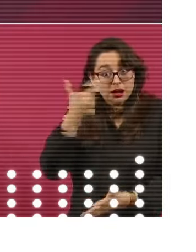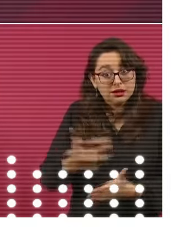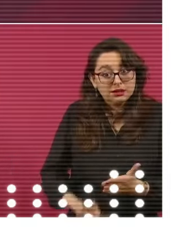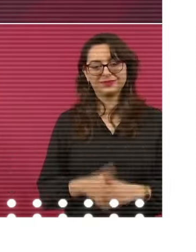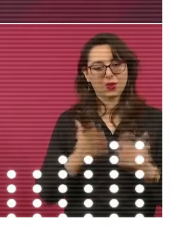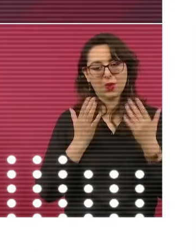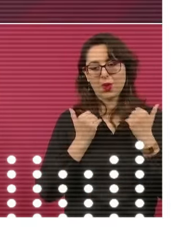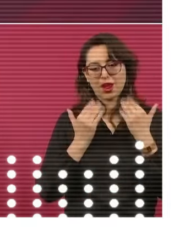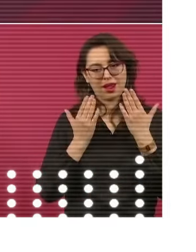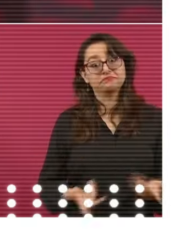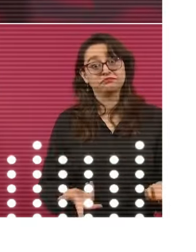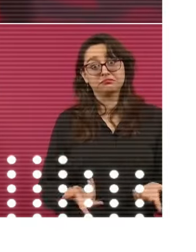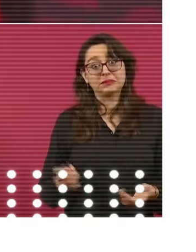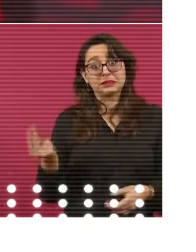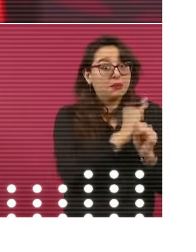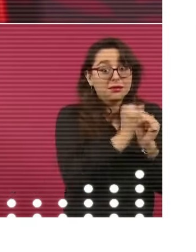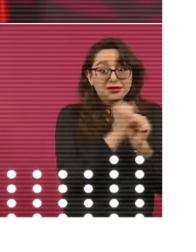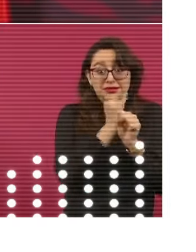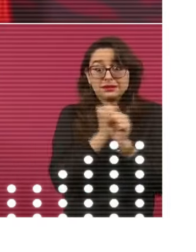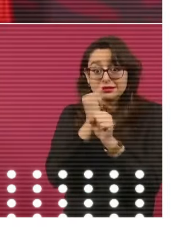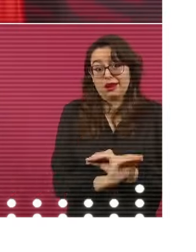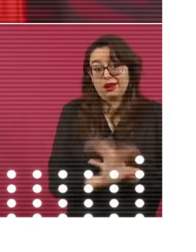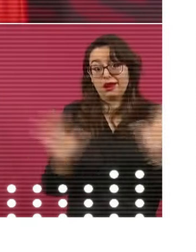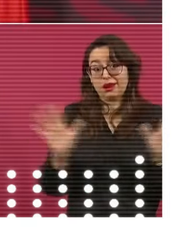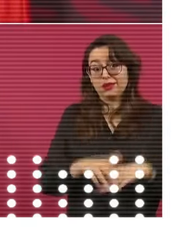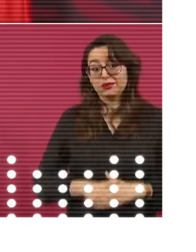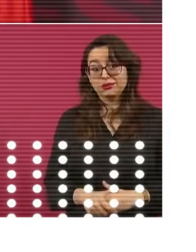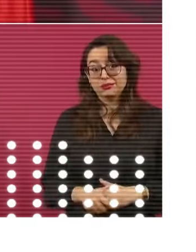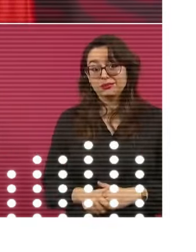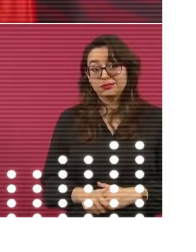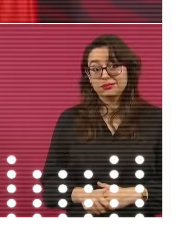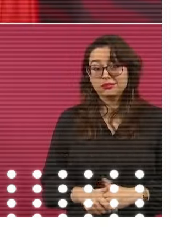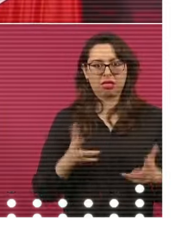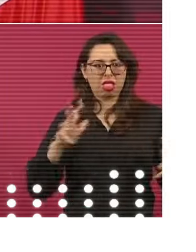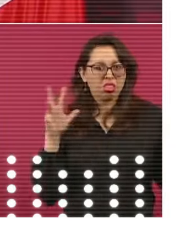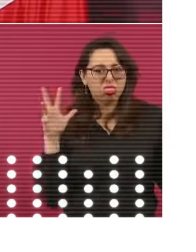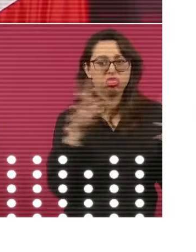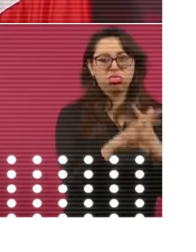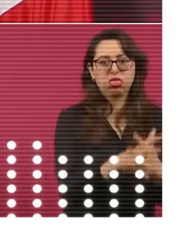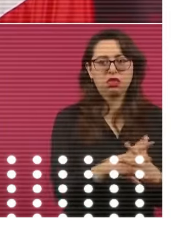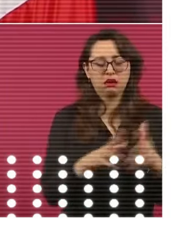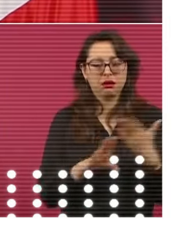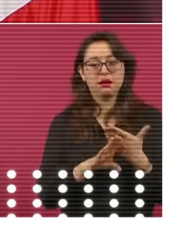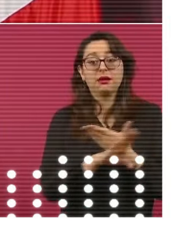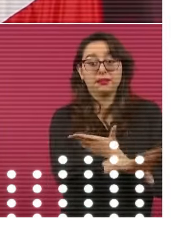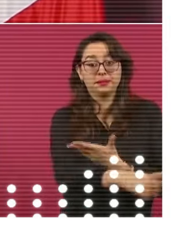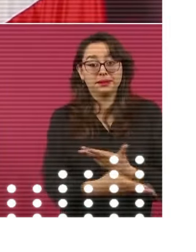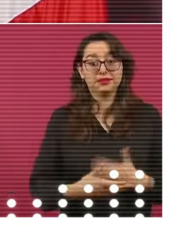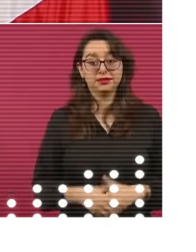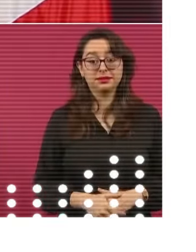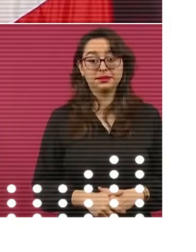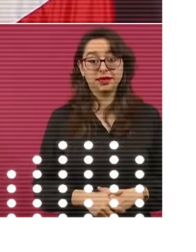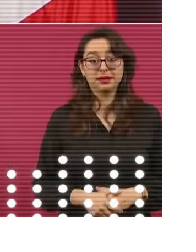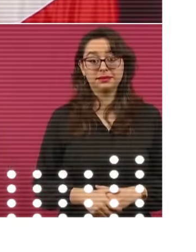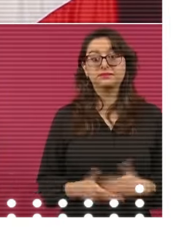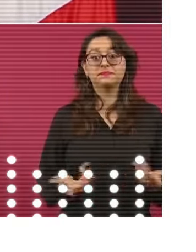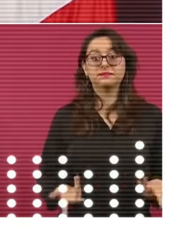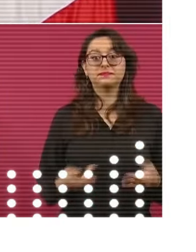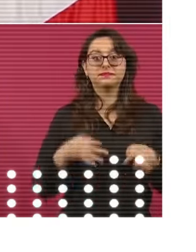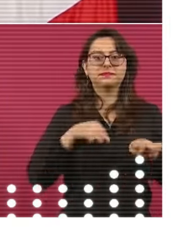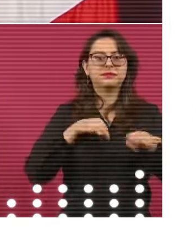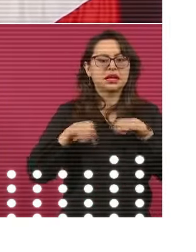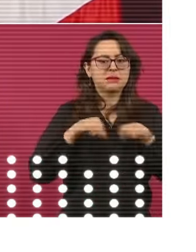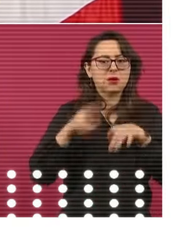inteligencia porque es mucho mejor la inteligencia que la fuerza y Ese trabajo lo hace